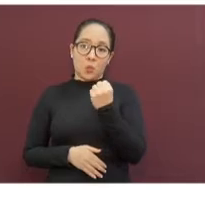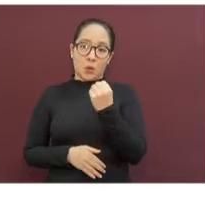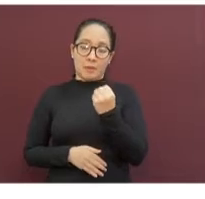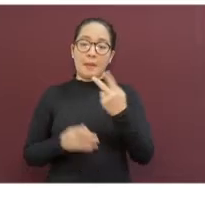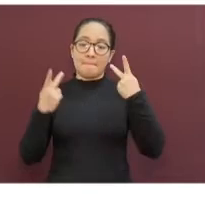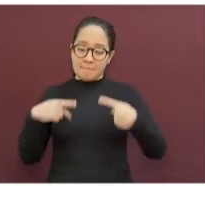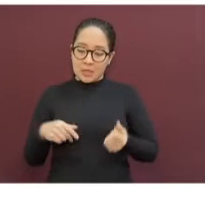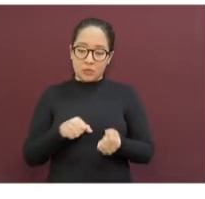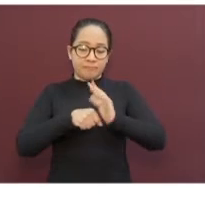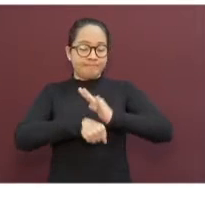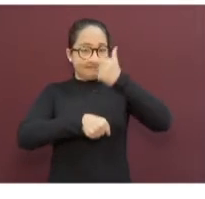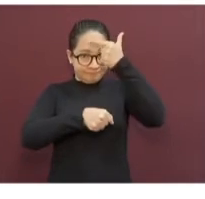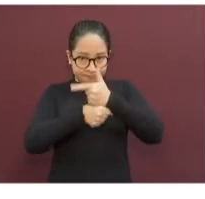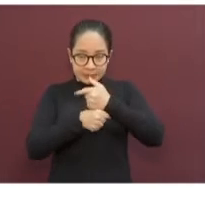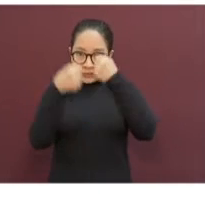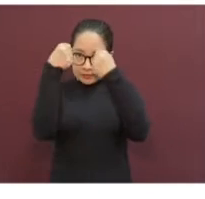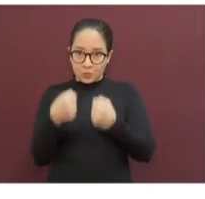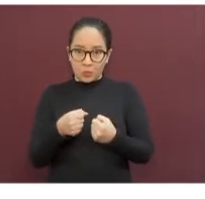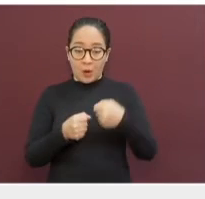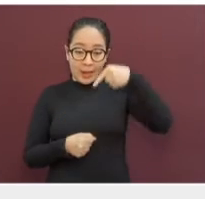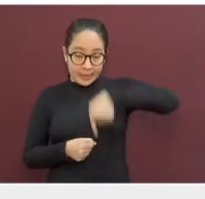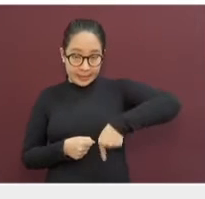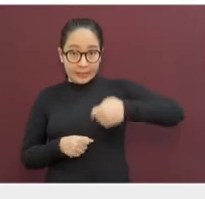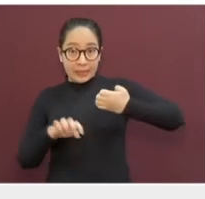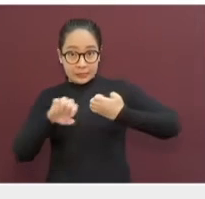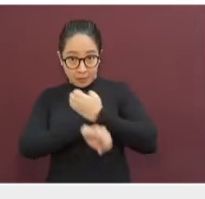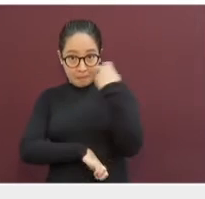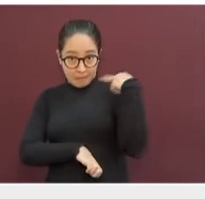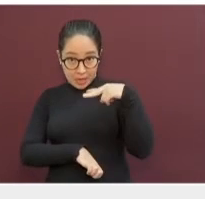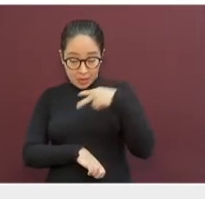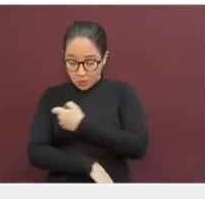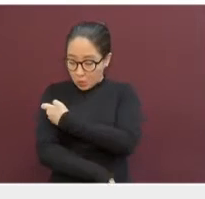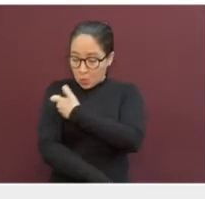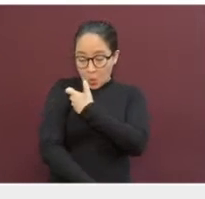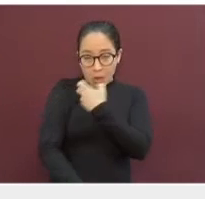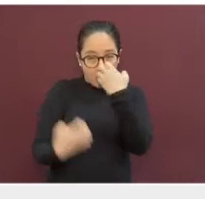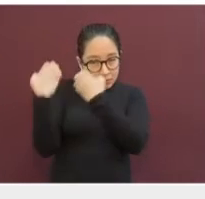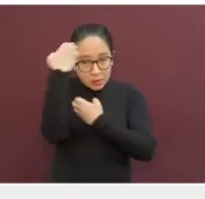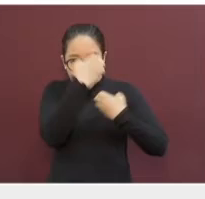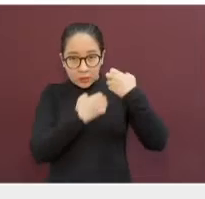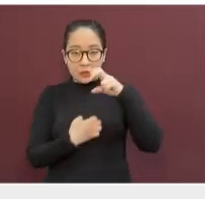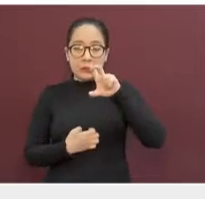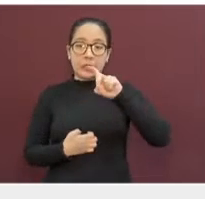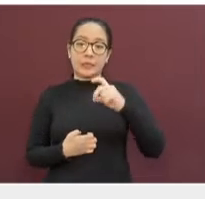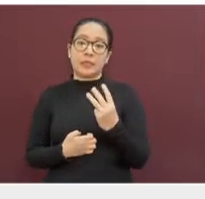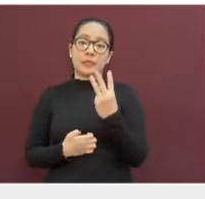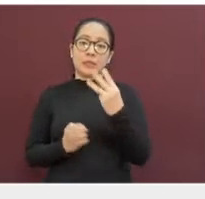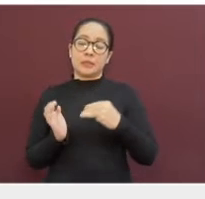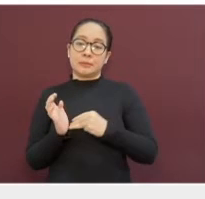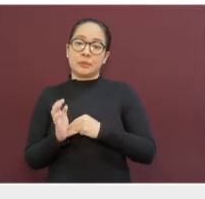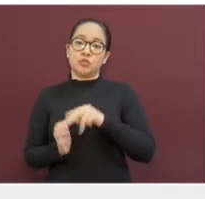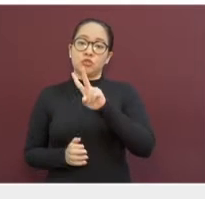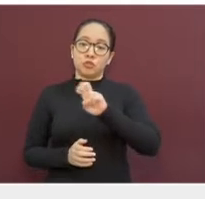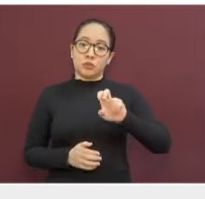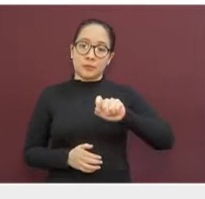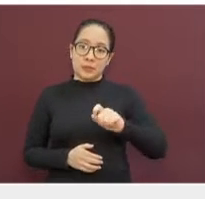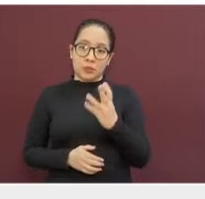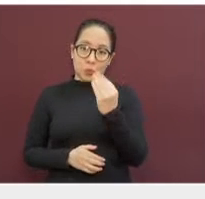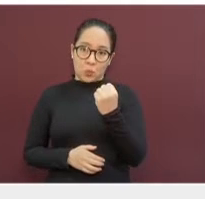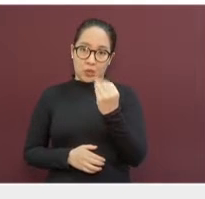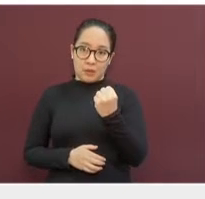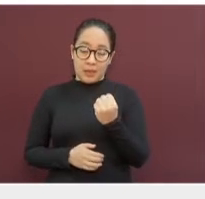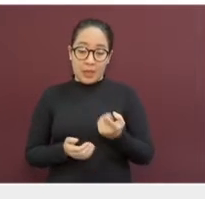positivos a kobe 19 en el estado se han estudiado 33 mil 229 con